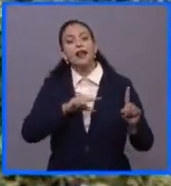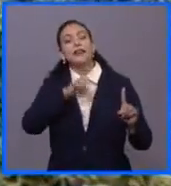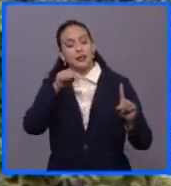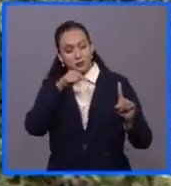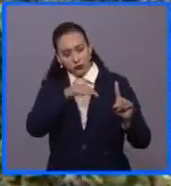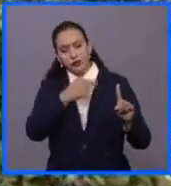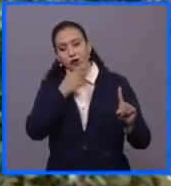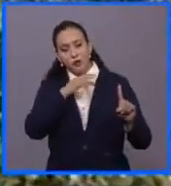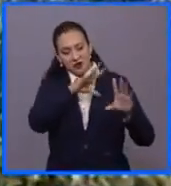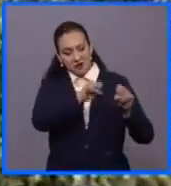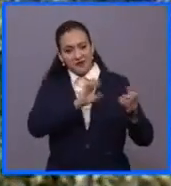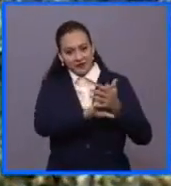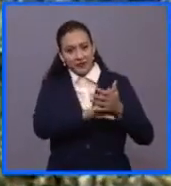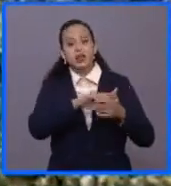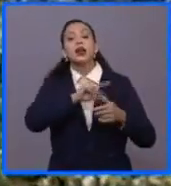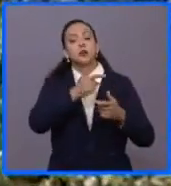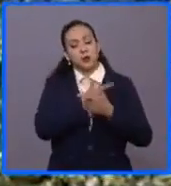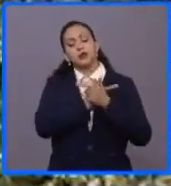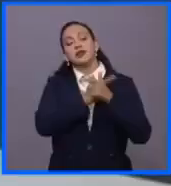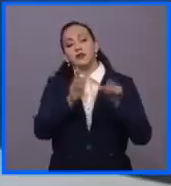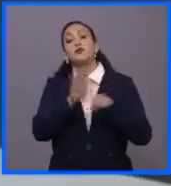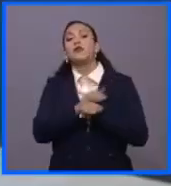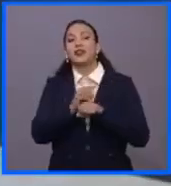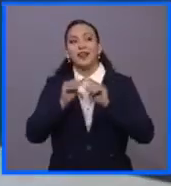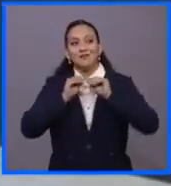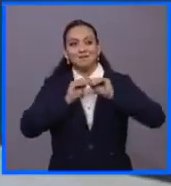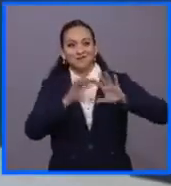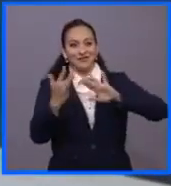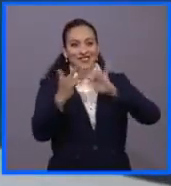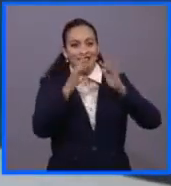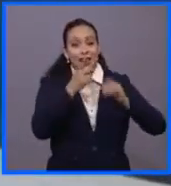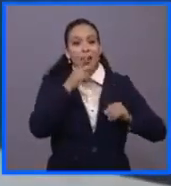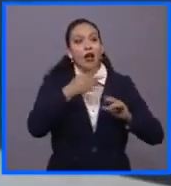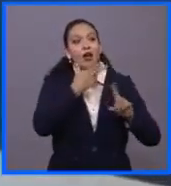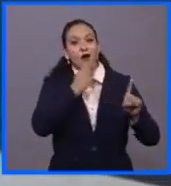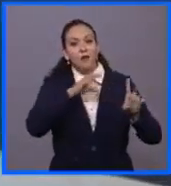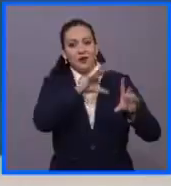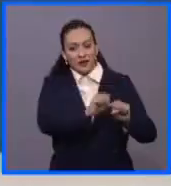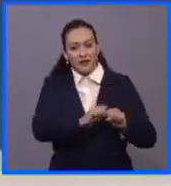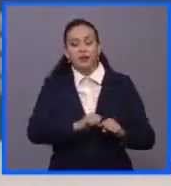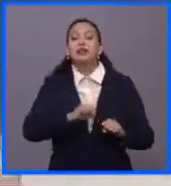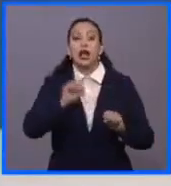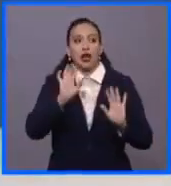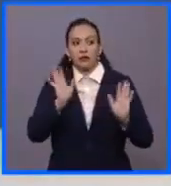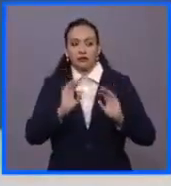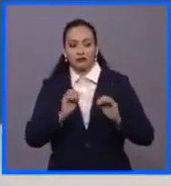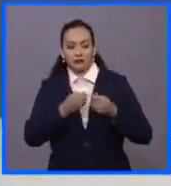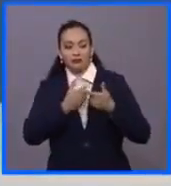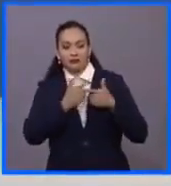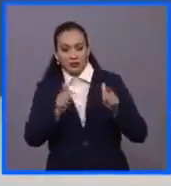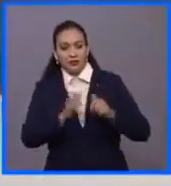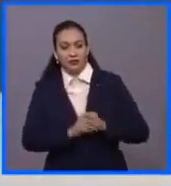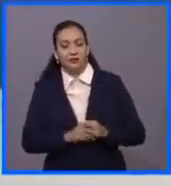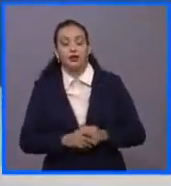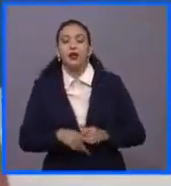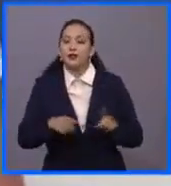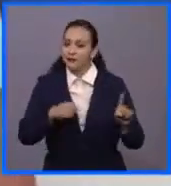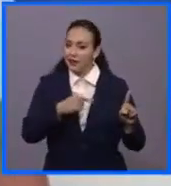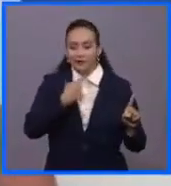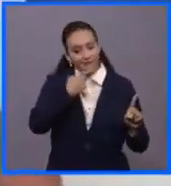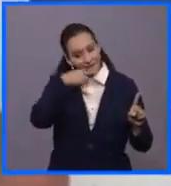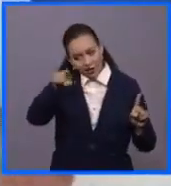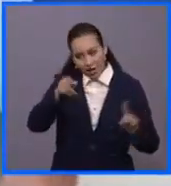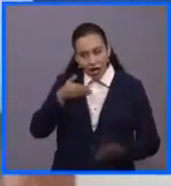luego de que se difundiera en medios de comunicación su detención, tras lo cual acudió a la Fiscalía General de la República para presentar una